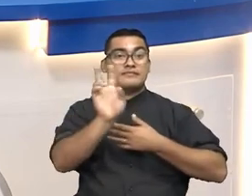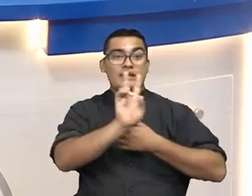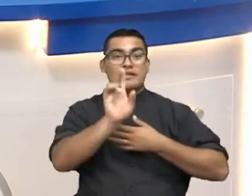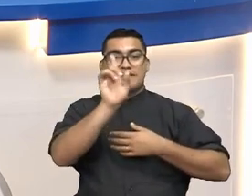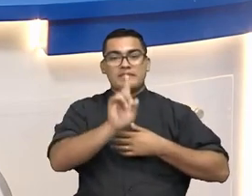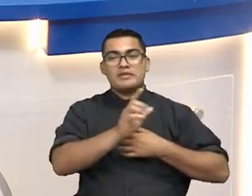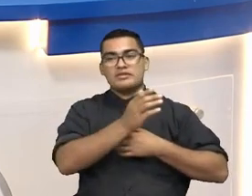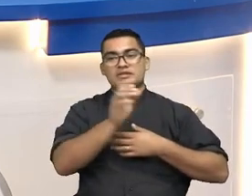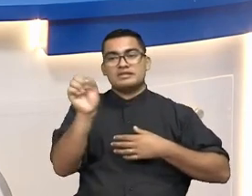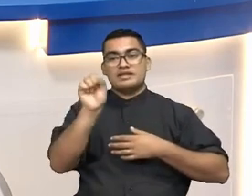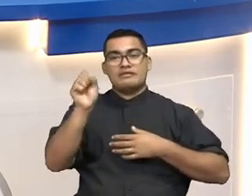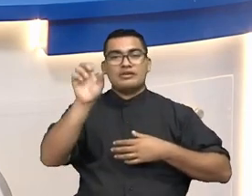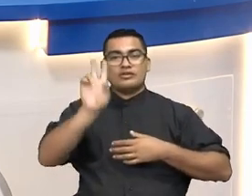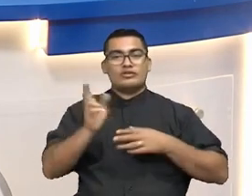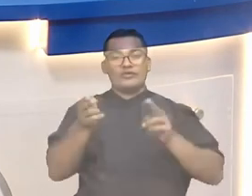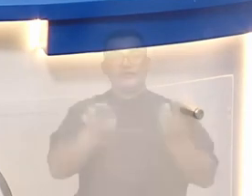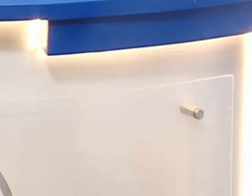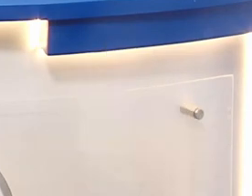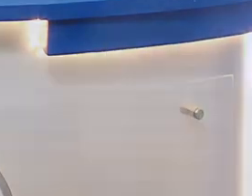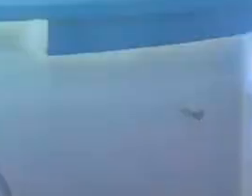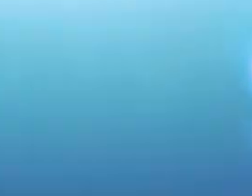sábado 2 de noviembre. Veamos.